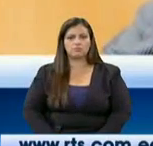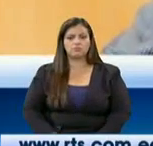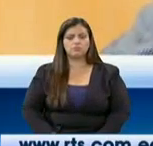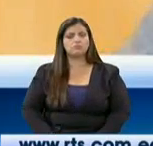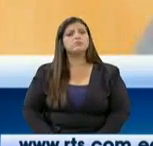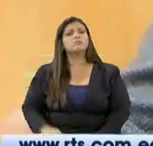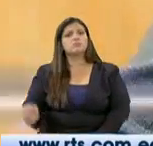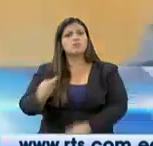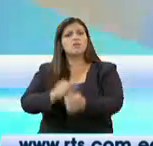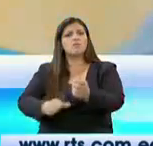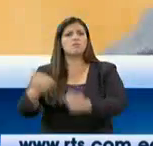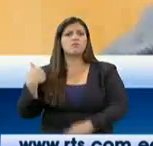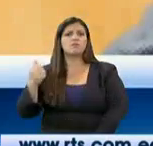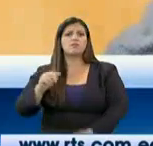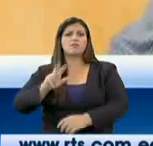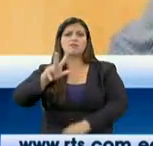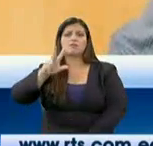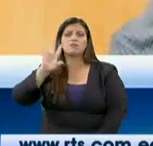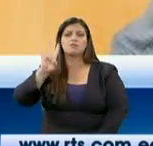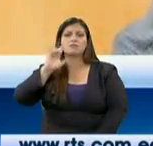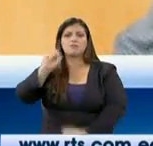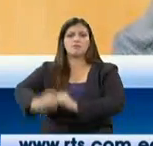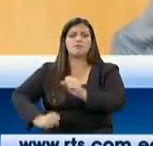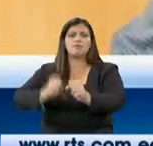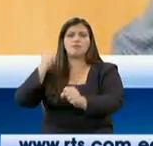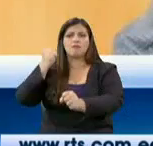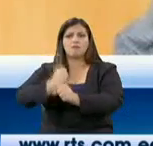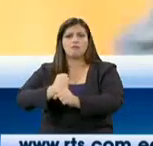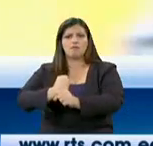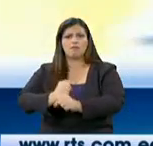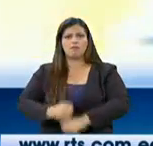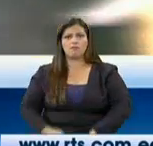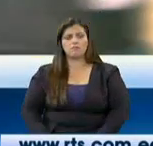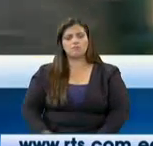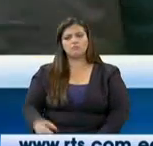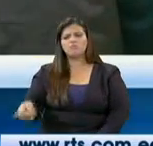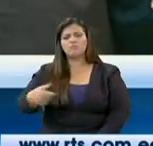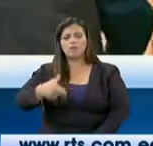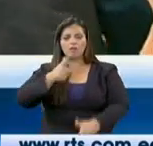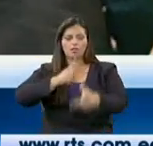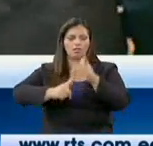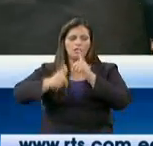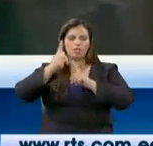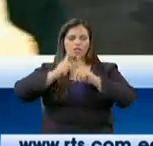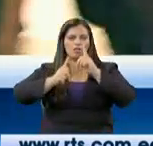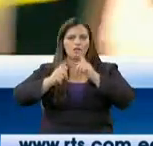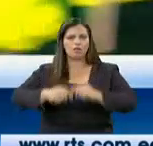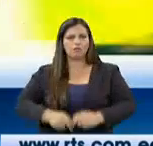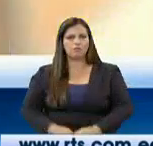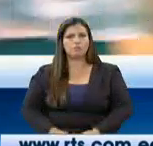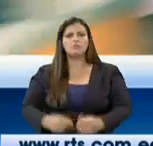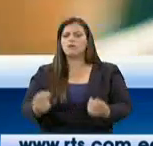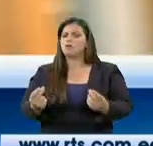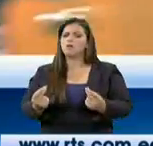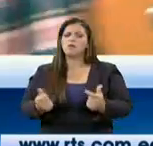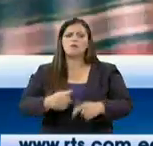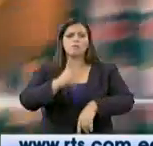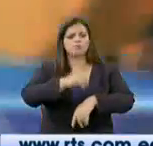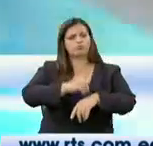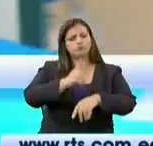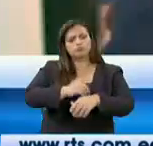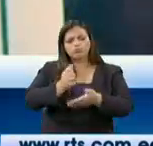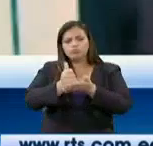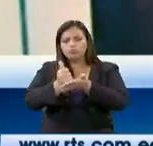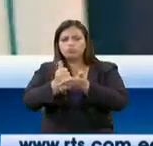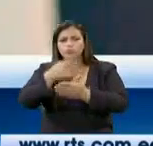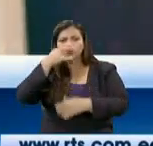resistencia porque estaba, creo, con alcoholizado este señor. Al menor se le realizaron exámenes médicos que, según el fiscal